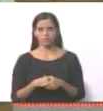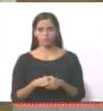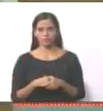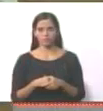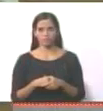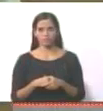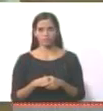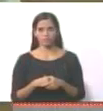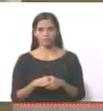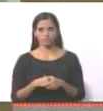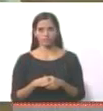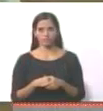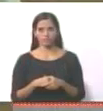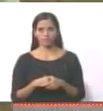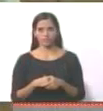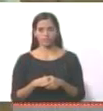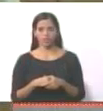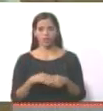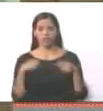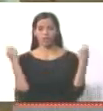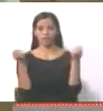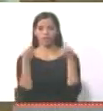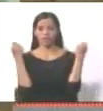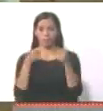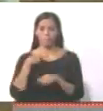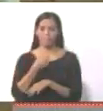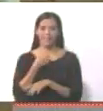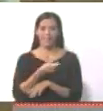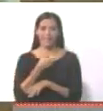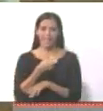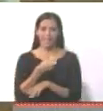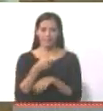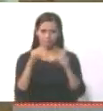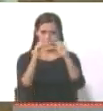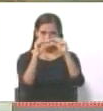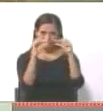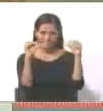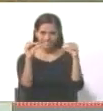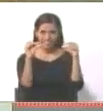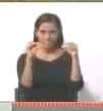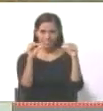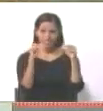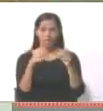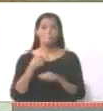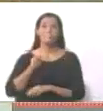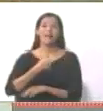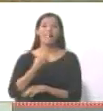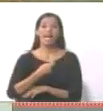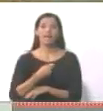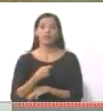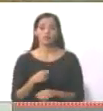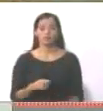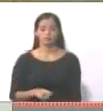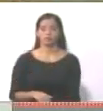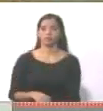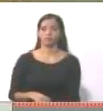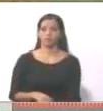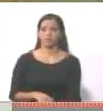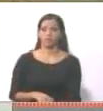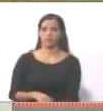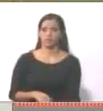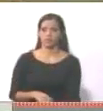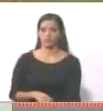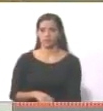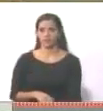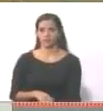Fue una noticia promocionada, pagada. O sea, pagaron para que Infobae la pusiera